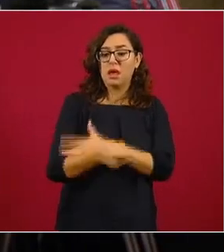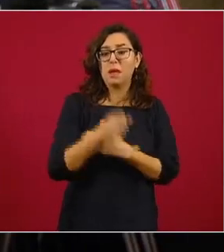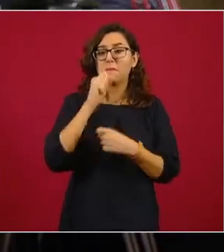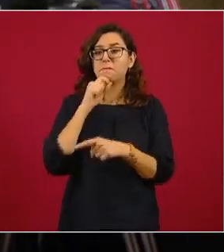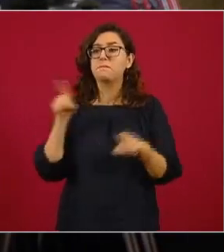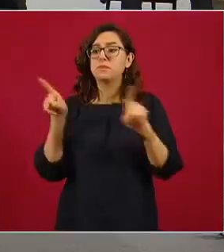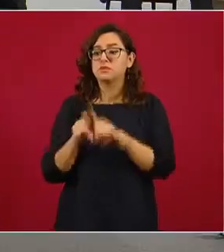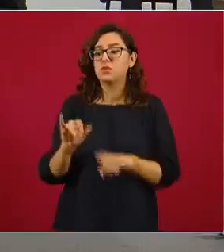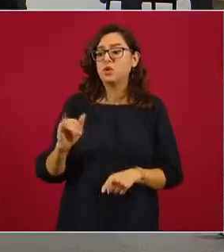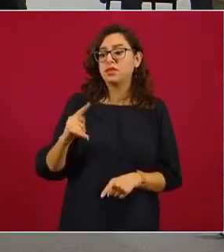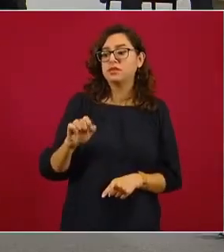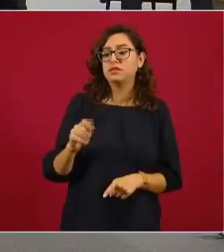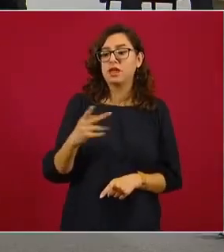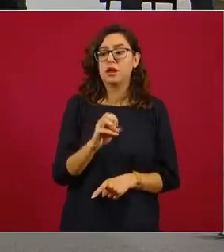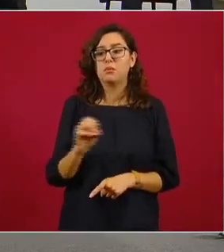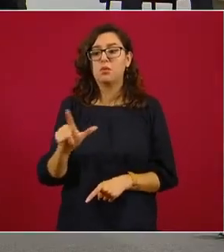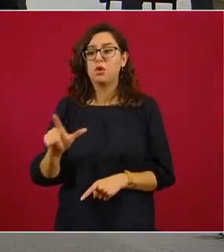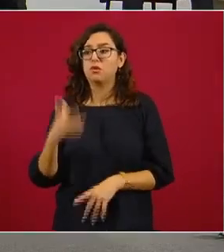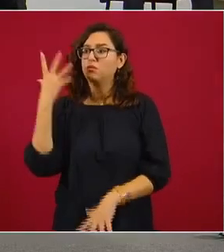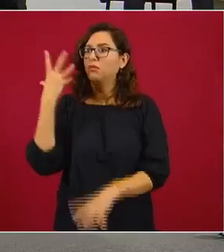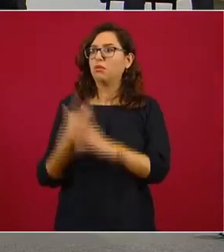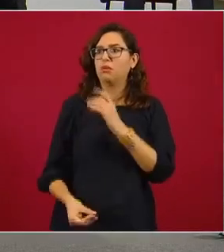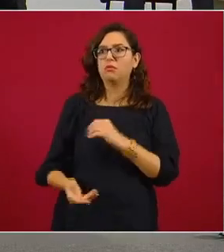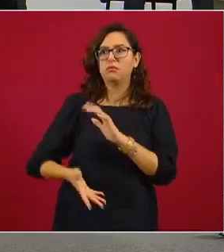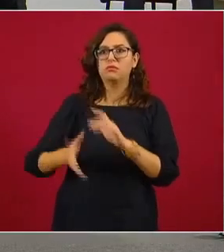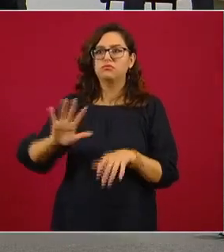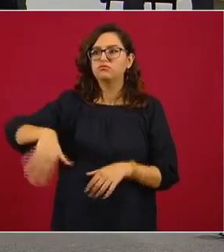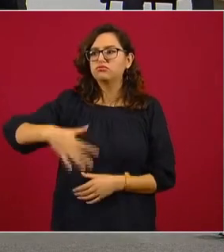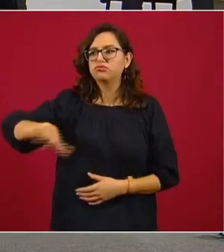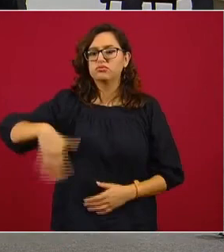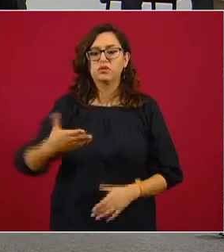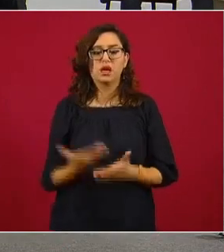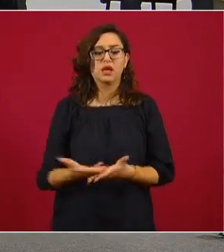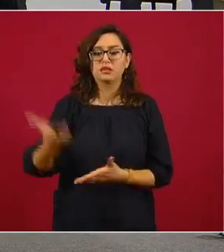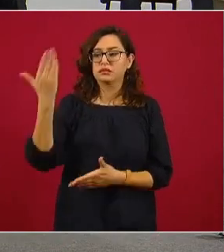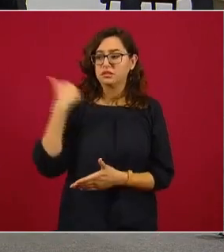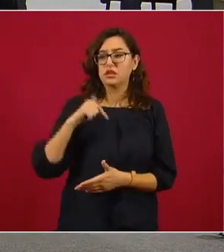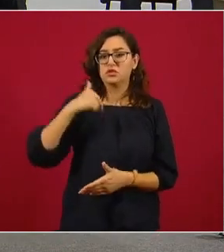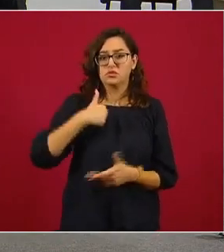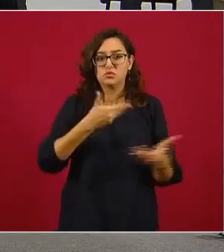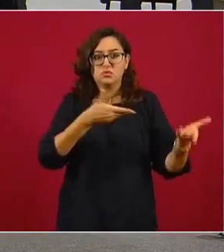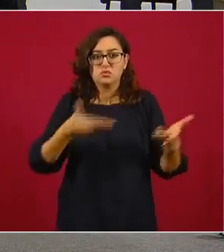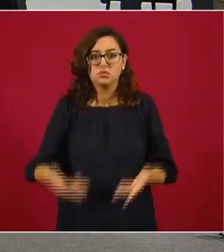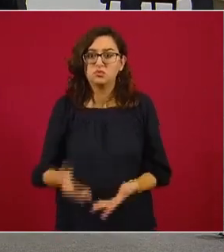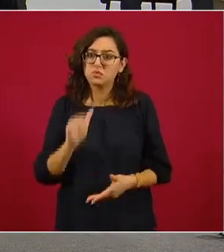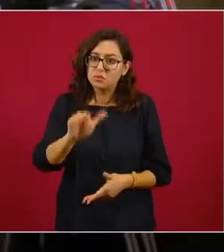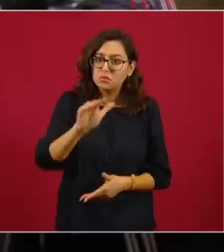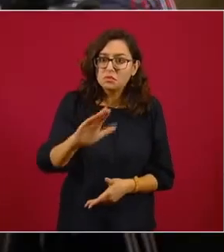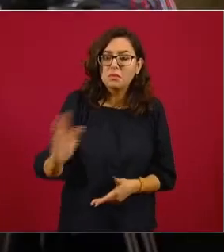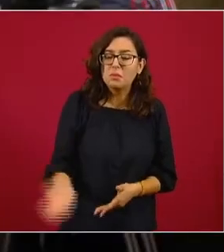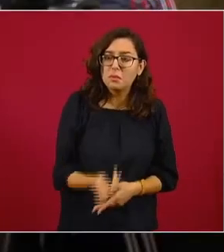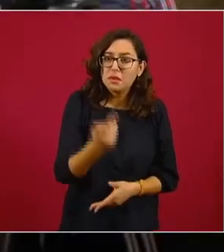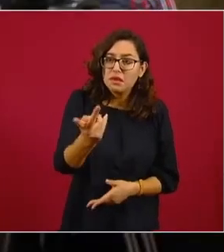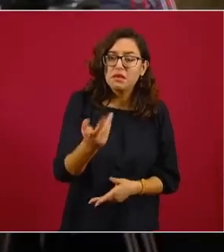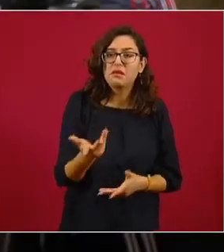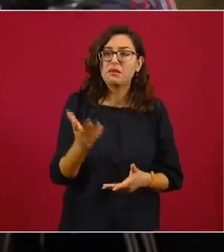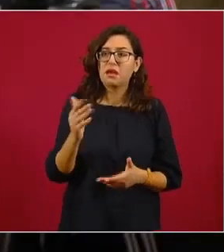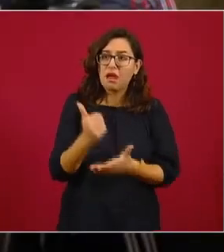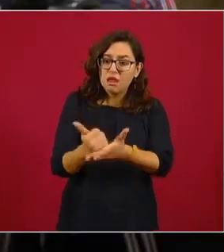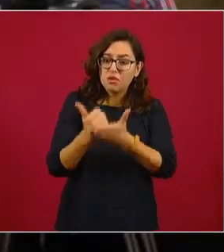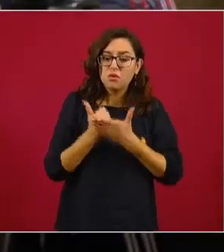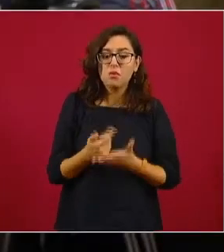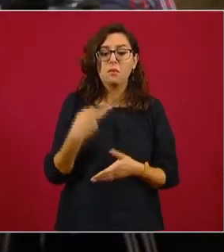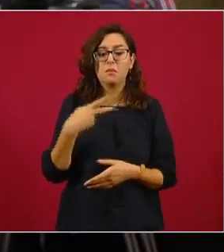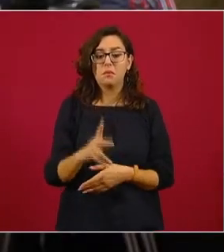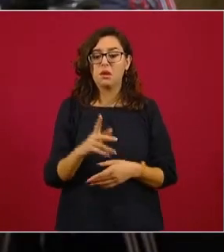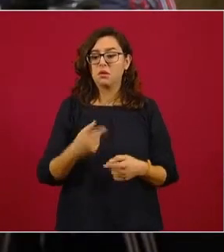calidad de prófugo. Hace 16 meses vine aquí a pedirle su ayuda, pero por el contrario, 5 meses después, en septiembre del